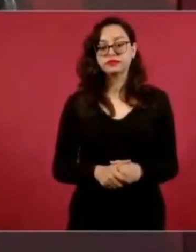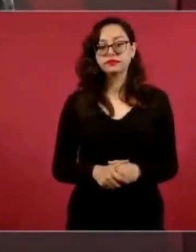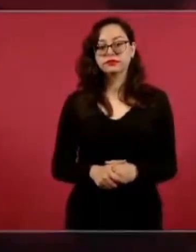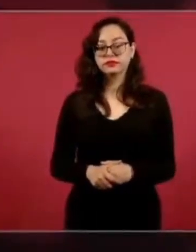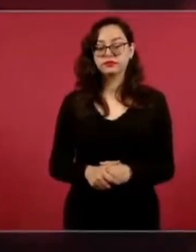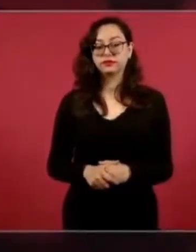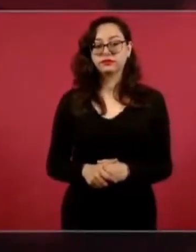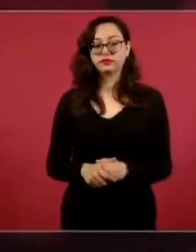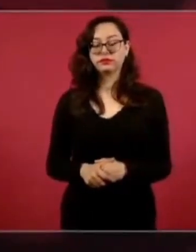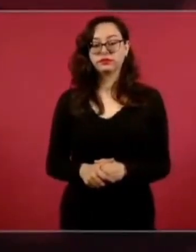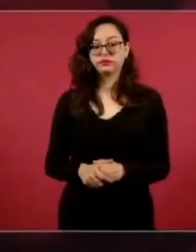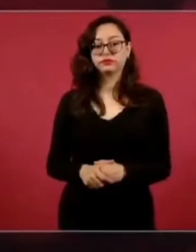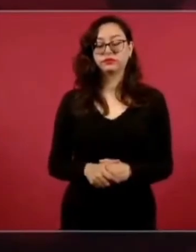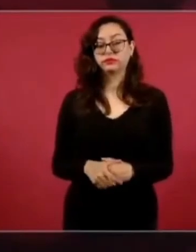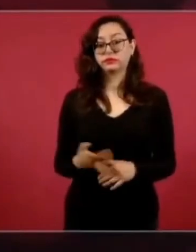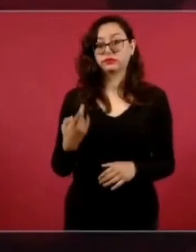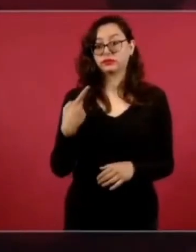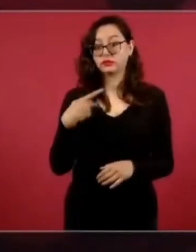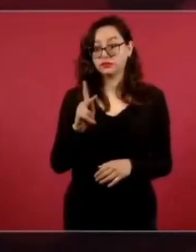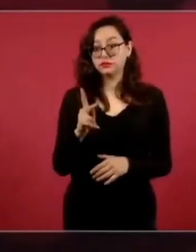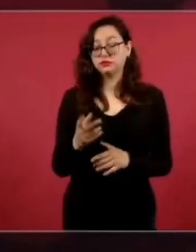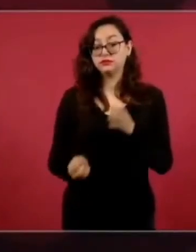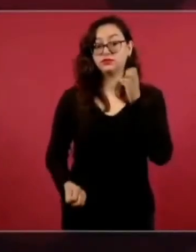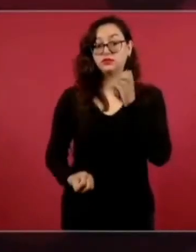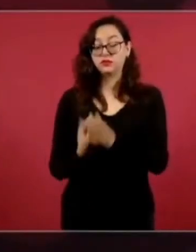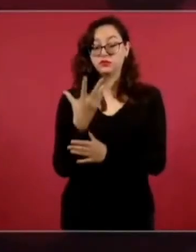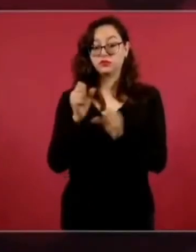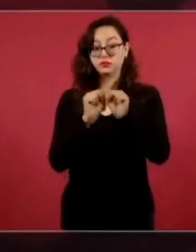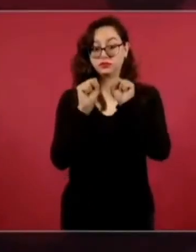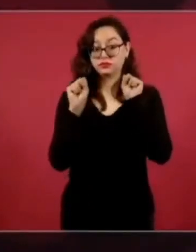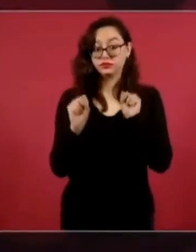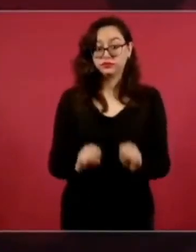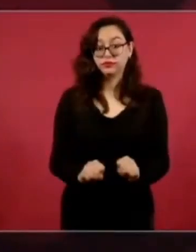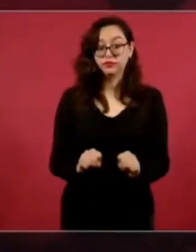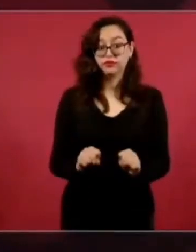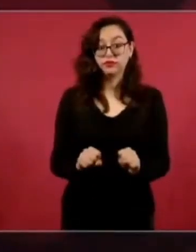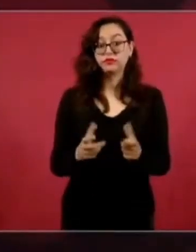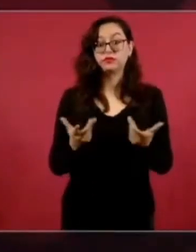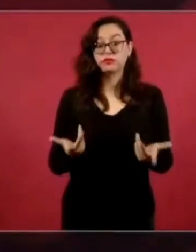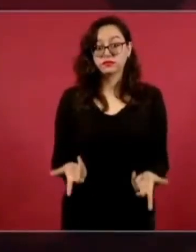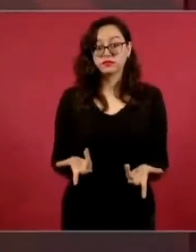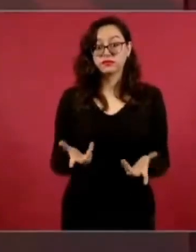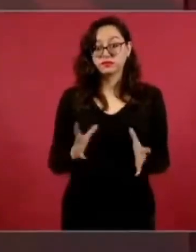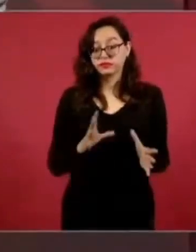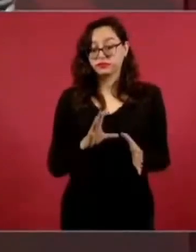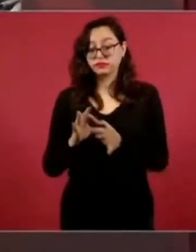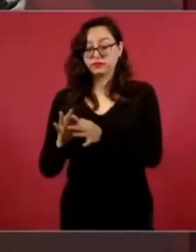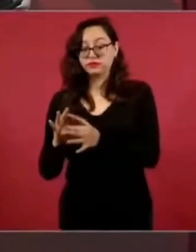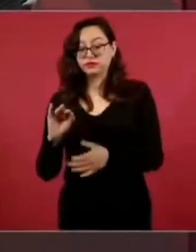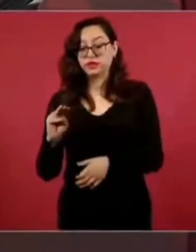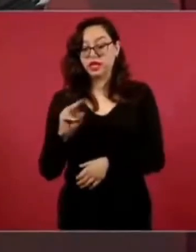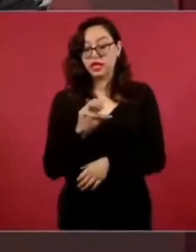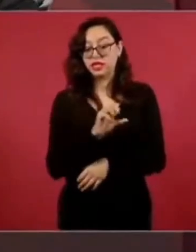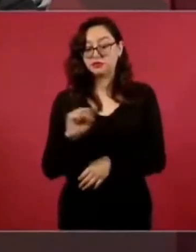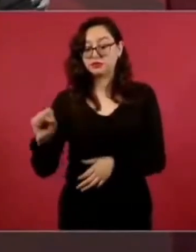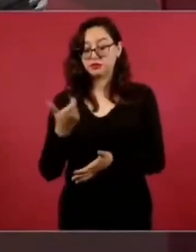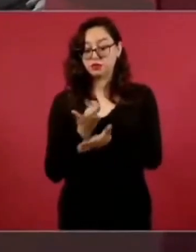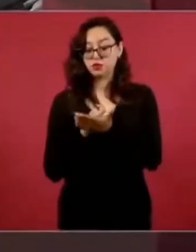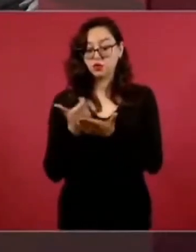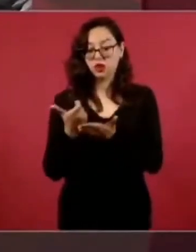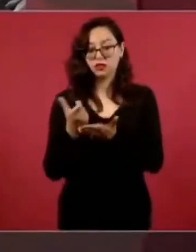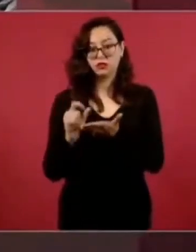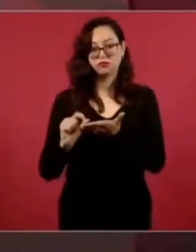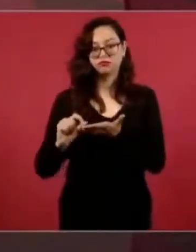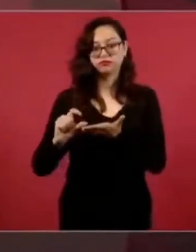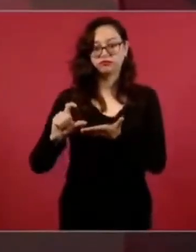centros de salud o unidades médicas y hospitales eran manejados por el seguro, aumentó